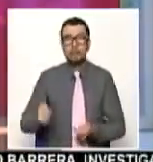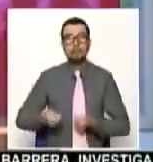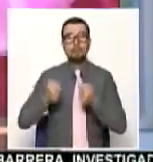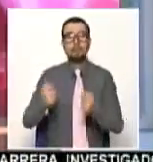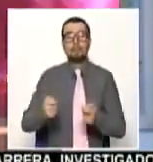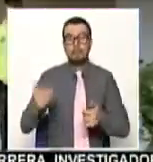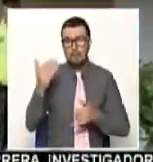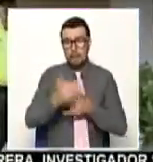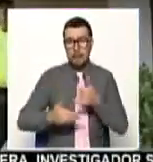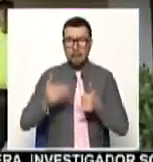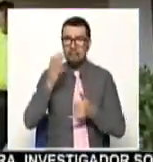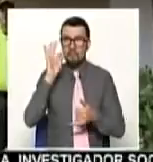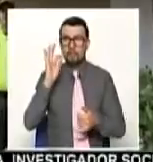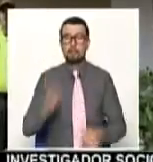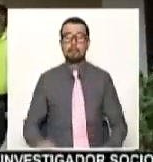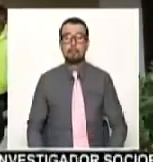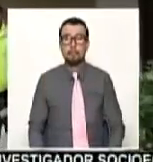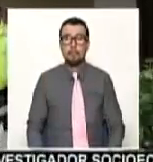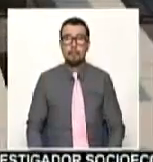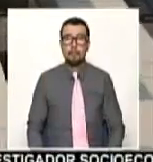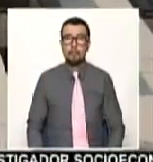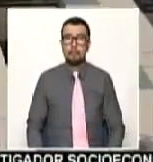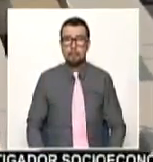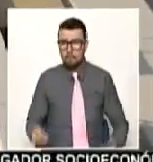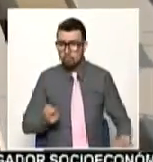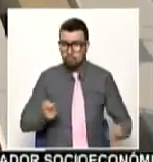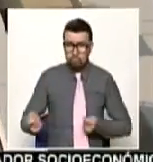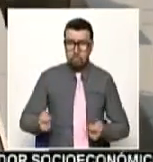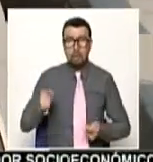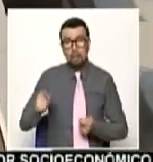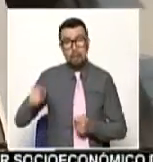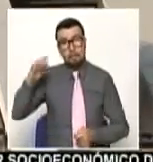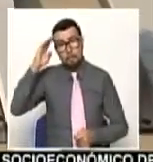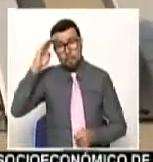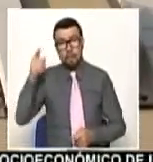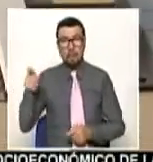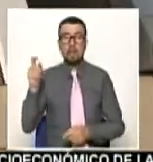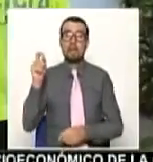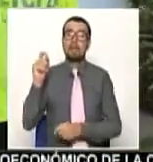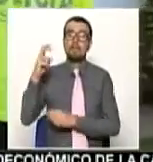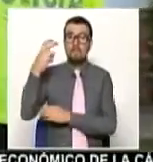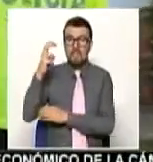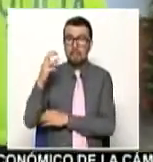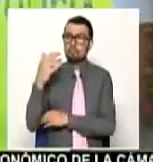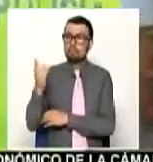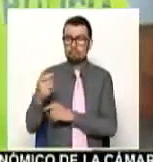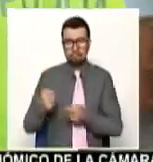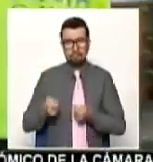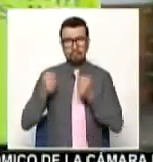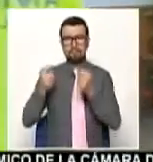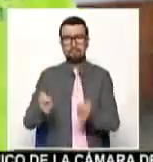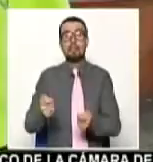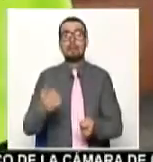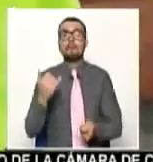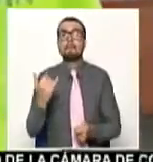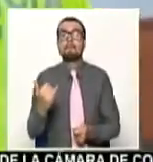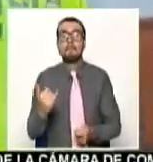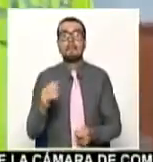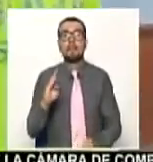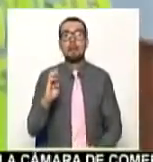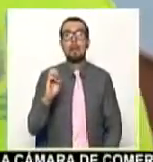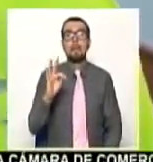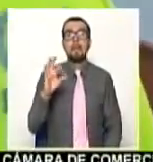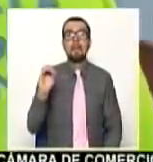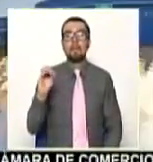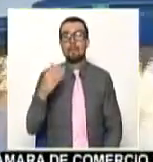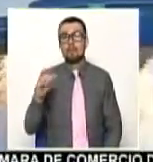cafetero. Un operativo conjunto entre la policía y la Fiscalía General logró esta extinción de dominio a Beto Gitano, que